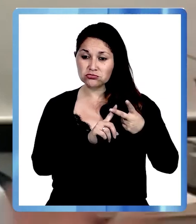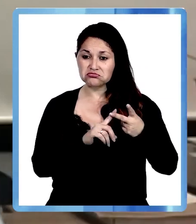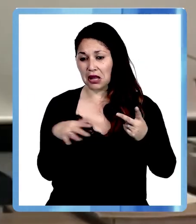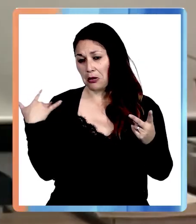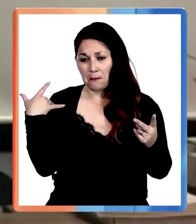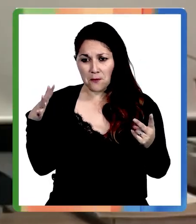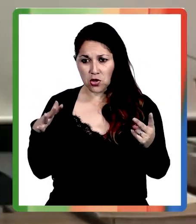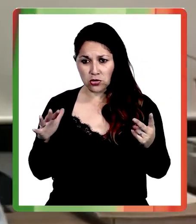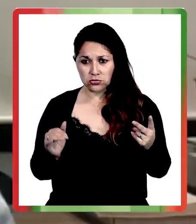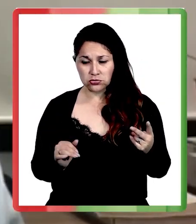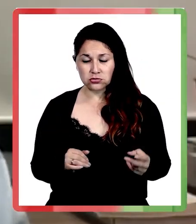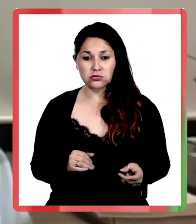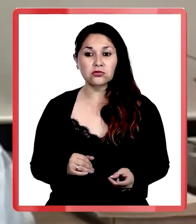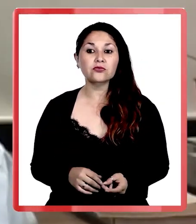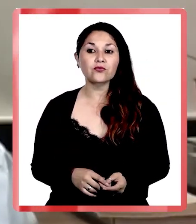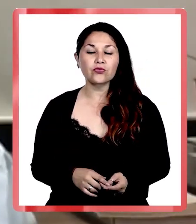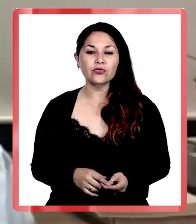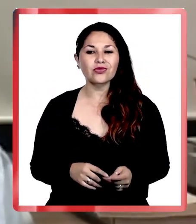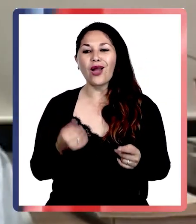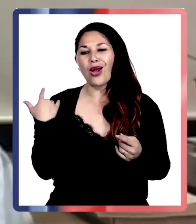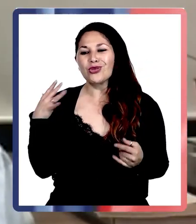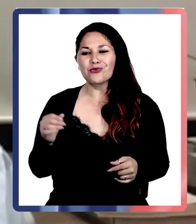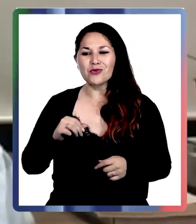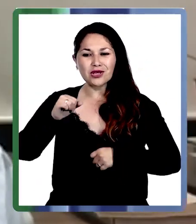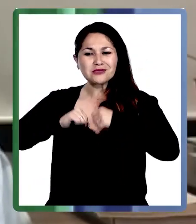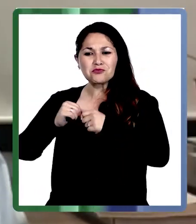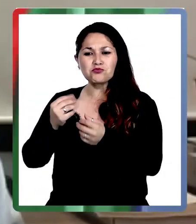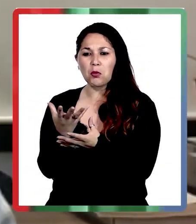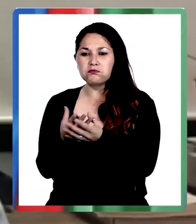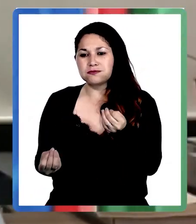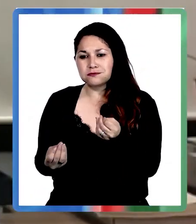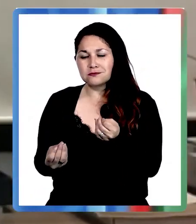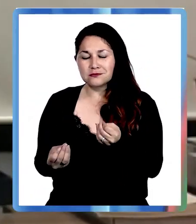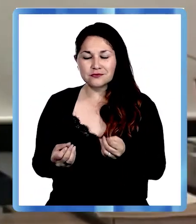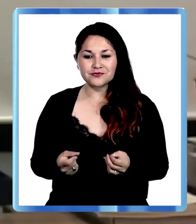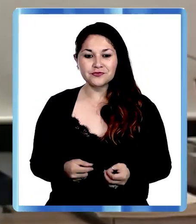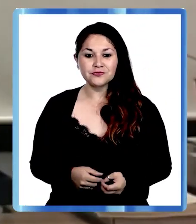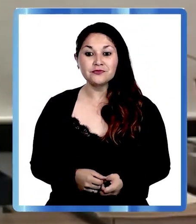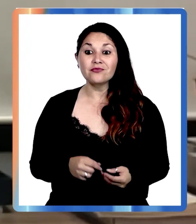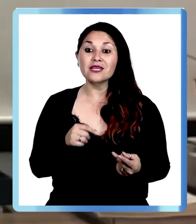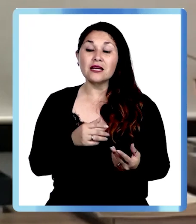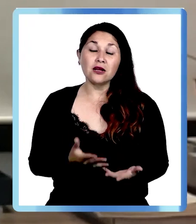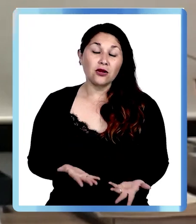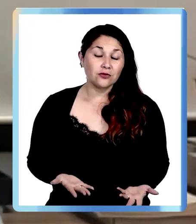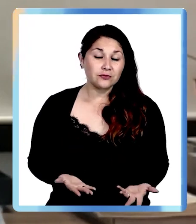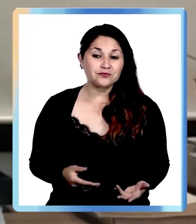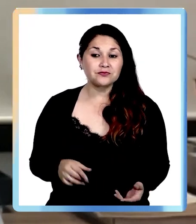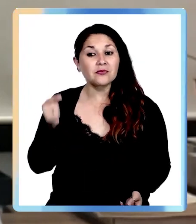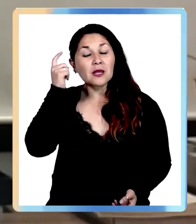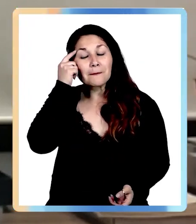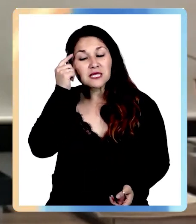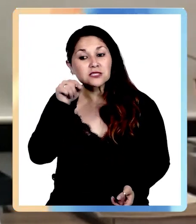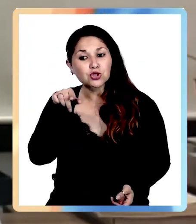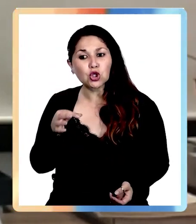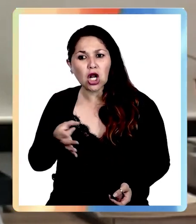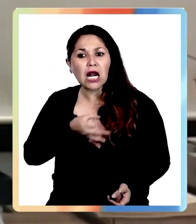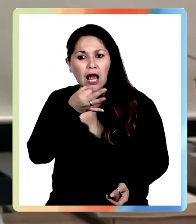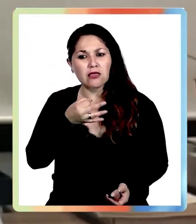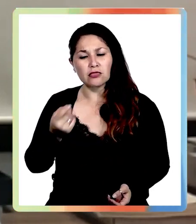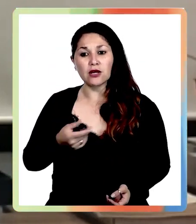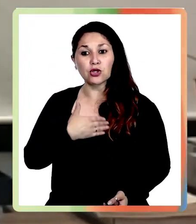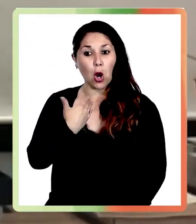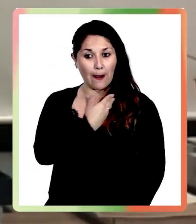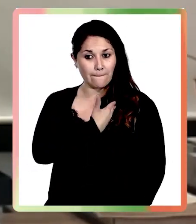le da lo mismo, le da lo mismo que quiebren la ISAPRE. Entonces eso, afortunadamente el presidente hace pocos días atrás lo